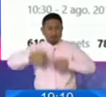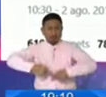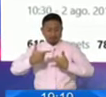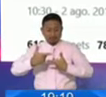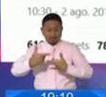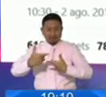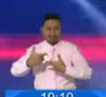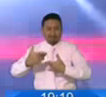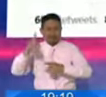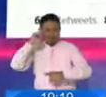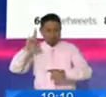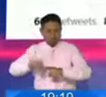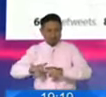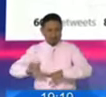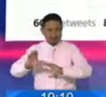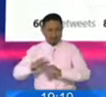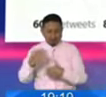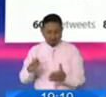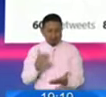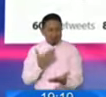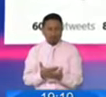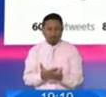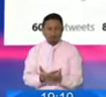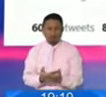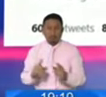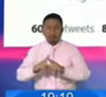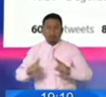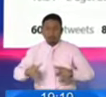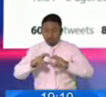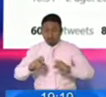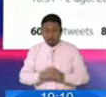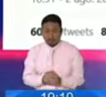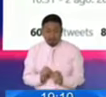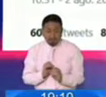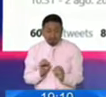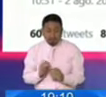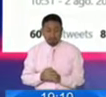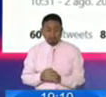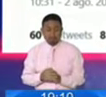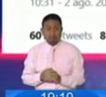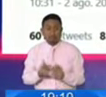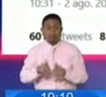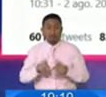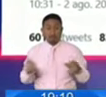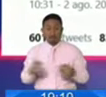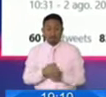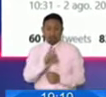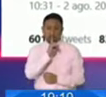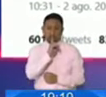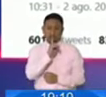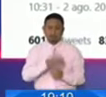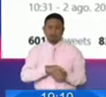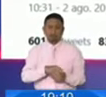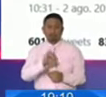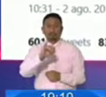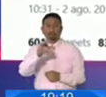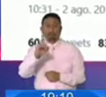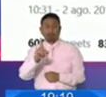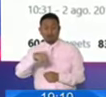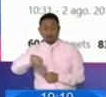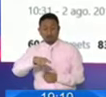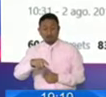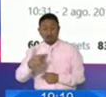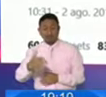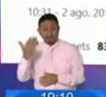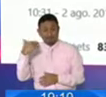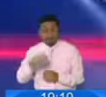Bucaram. Hay todas las pruebas al respecto, pero nadie investiga. La prensa cómplice calla, la izquierda pura, aquella que tanto